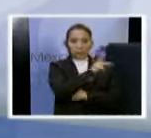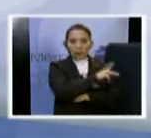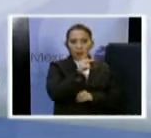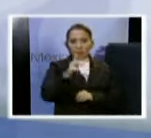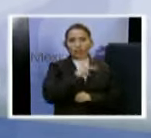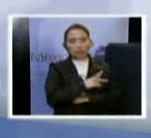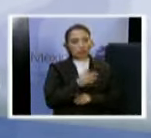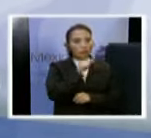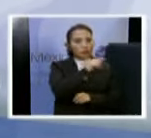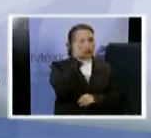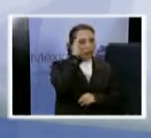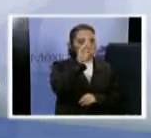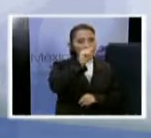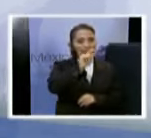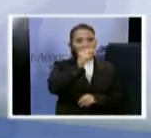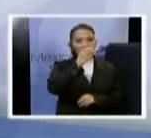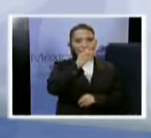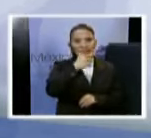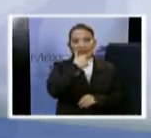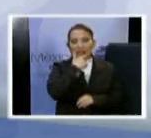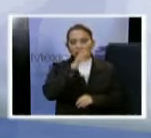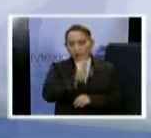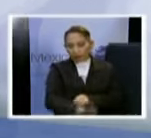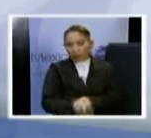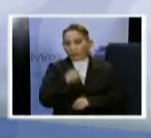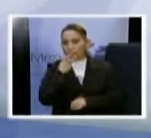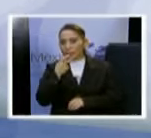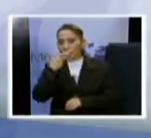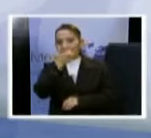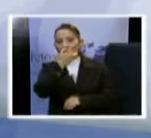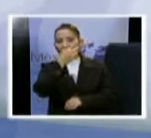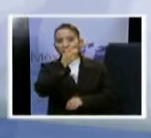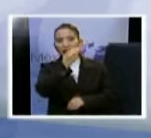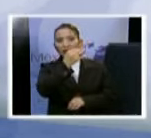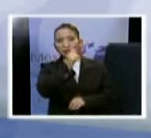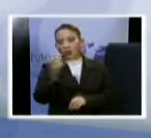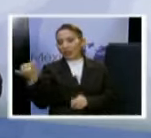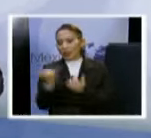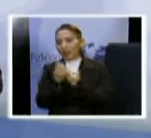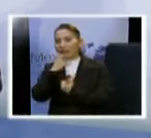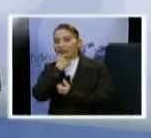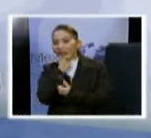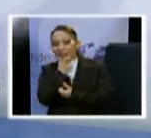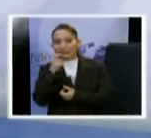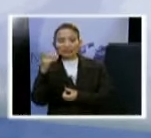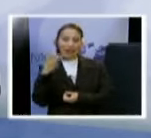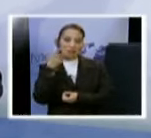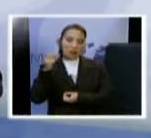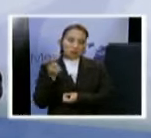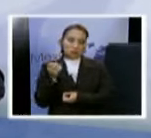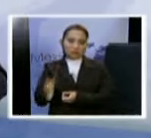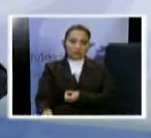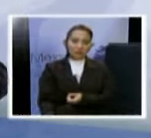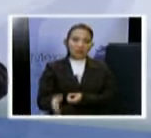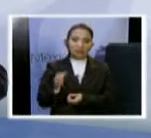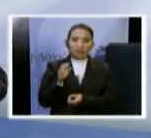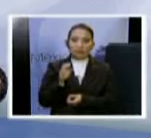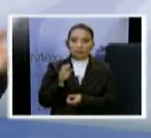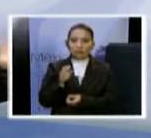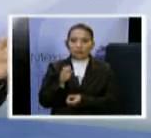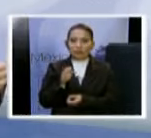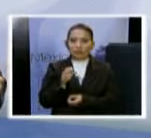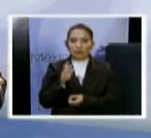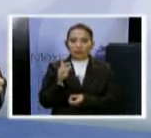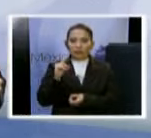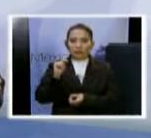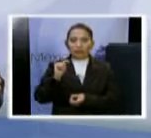que dejó la señora Thatcher en Gran Bretaña. Se habla de harperismo, como en Inglaterra se habló de